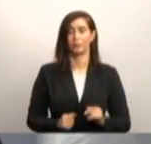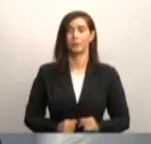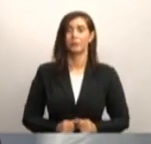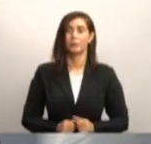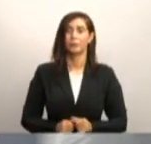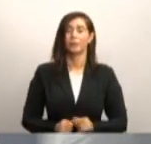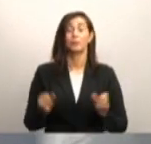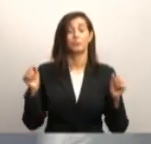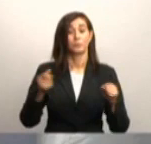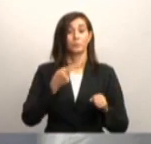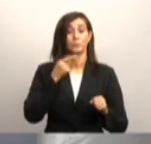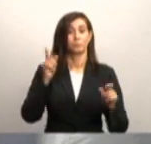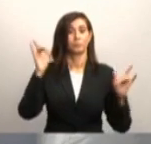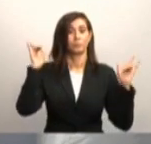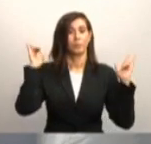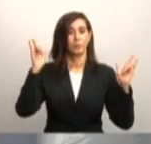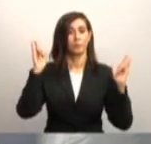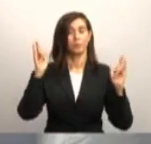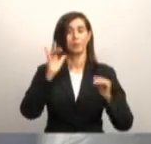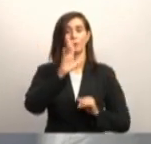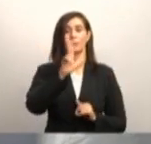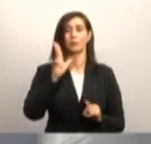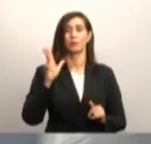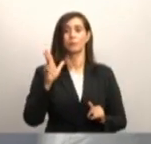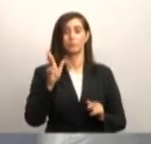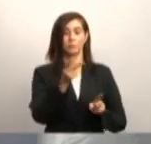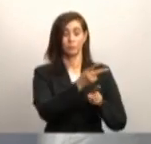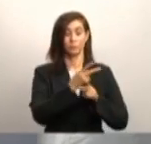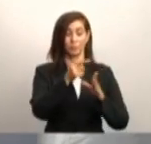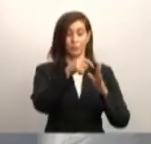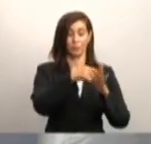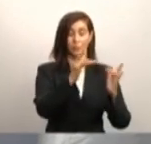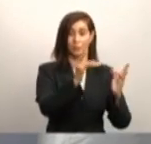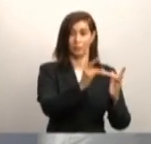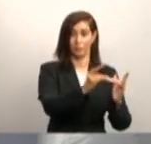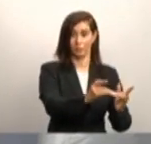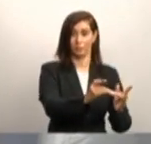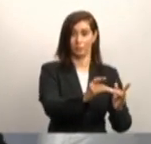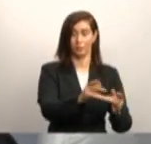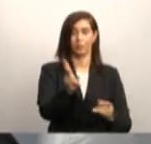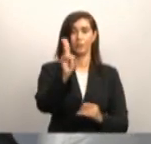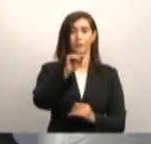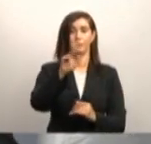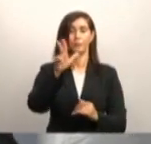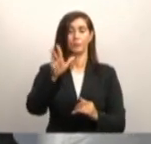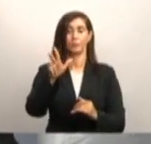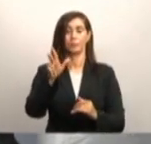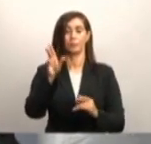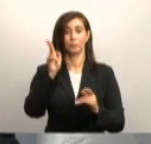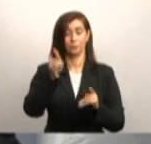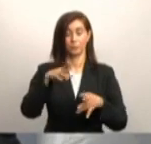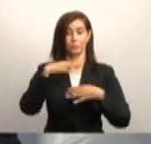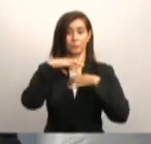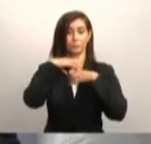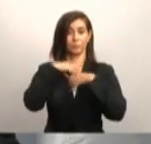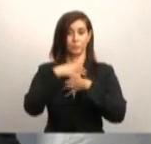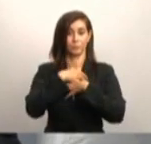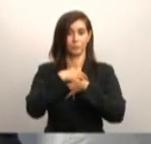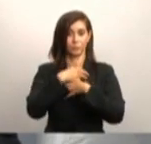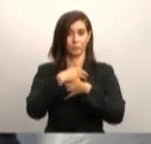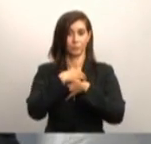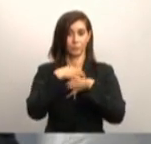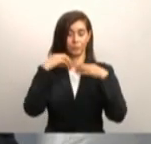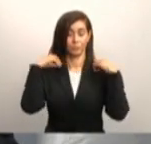señalar Santiago, de 53 en UCI, 22 están en ventilación. De manera